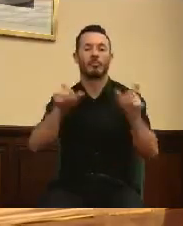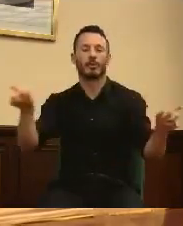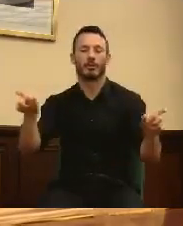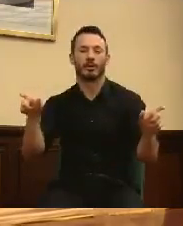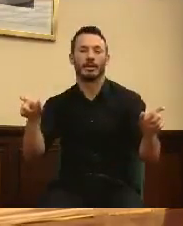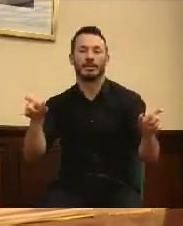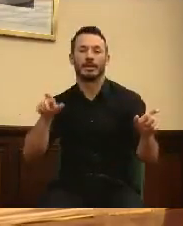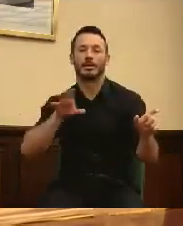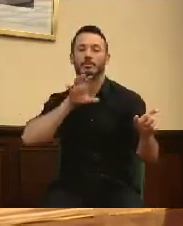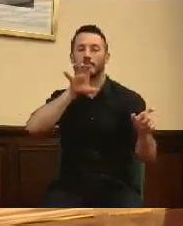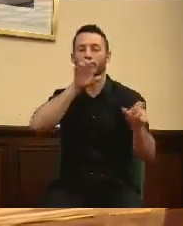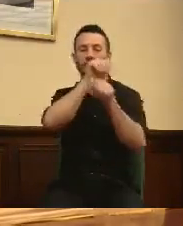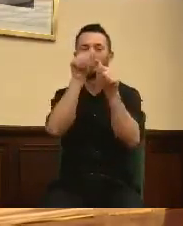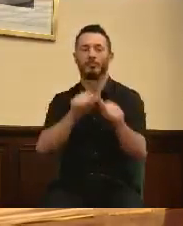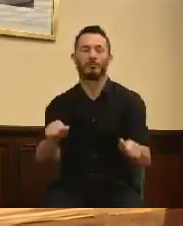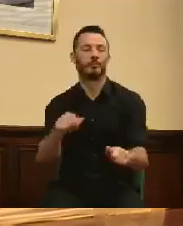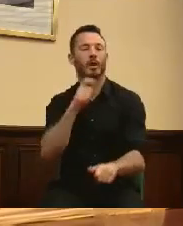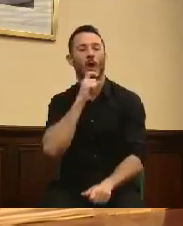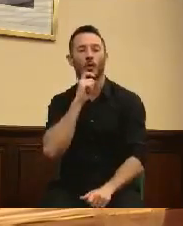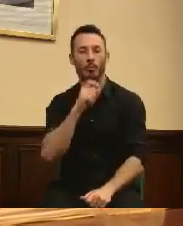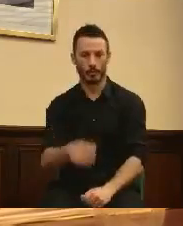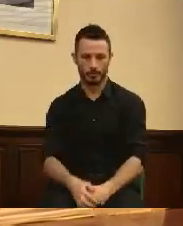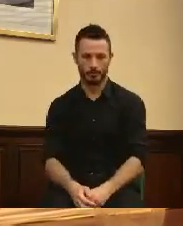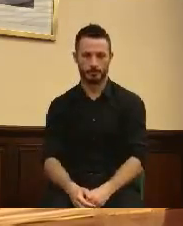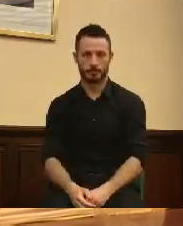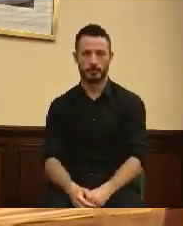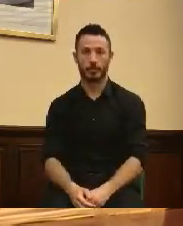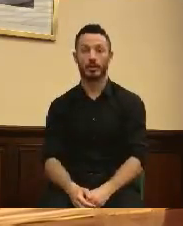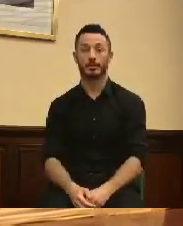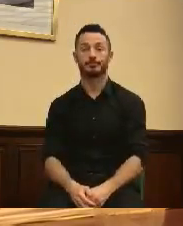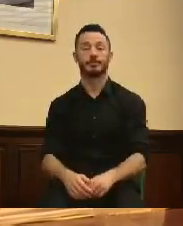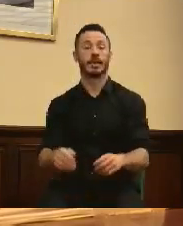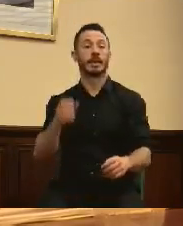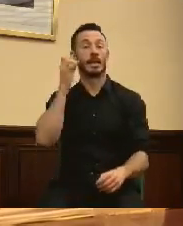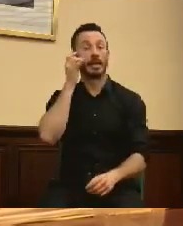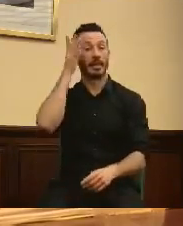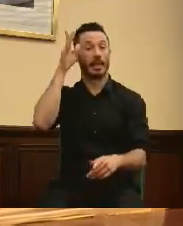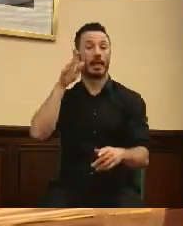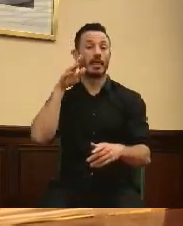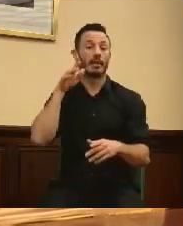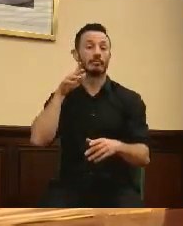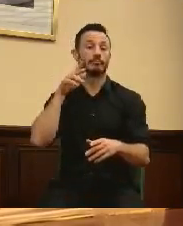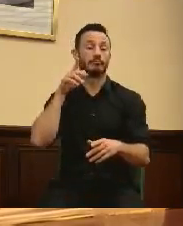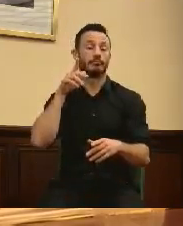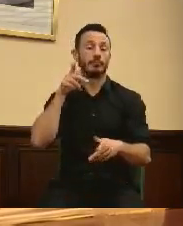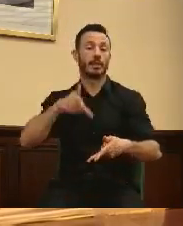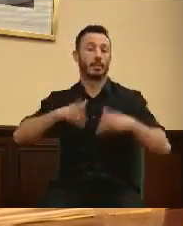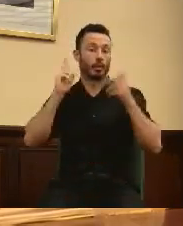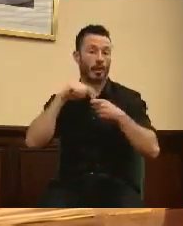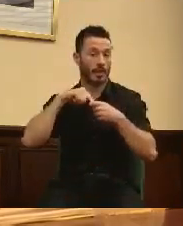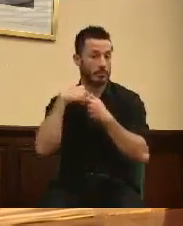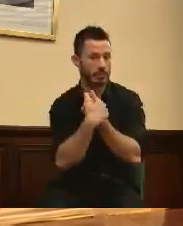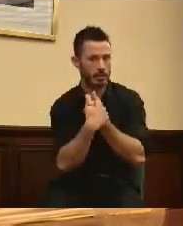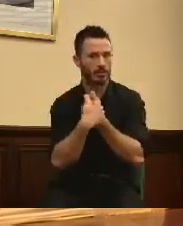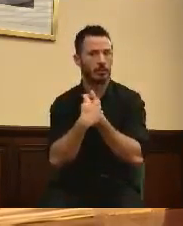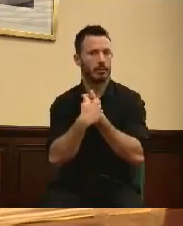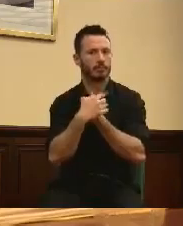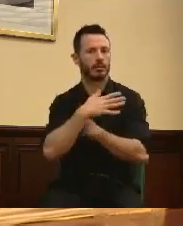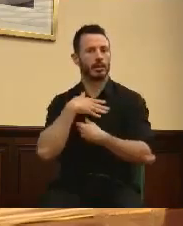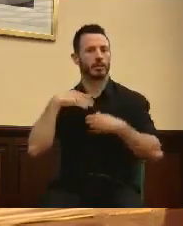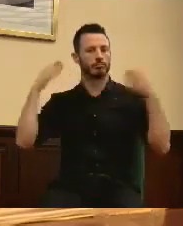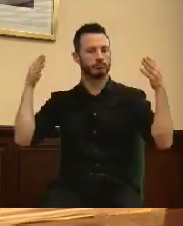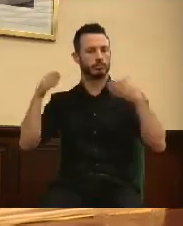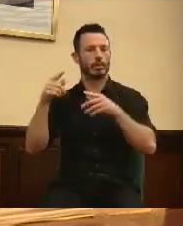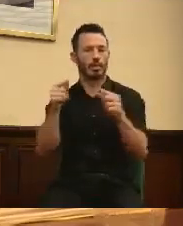vivir. Y en esta idea de democracia participativa voy a centrar el debate de esta moción, a la que, por supuesto, vamos a